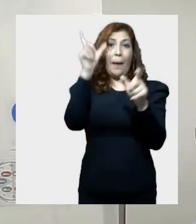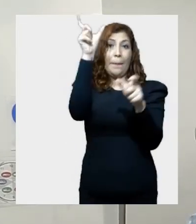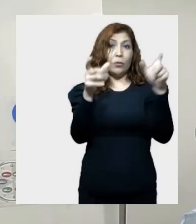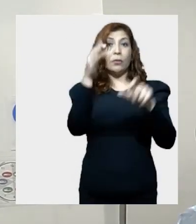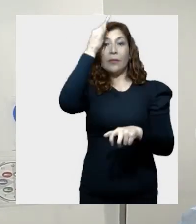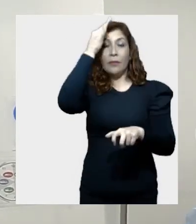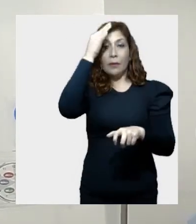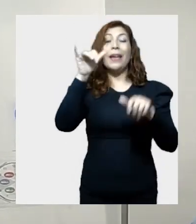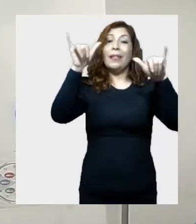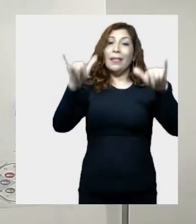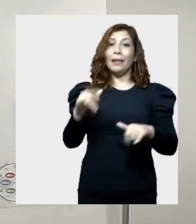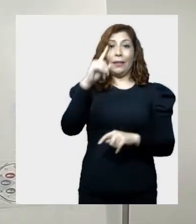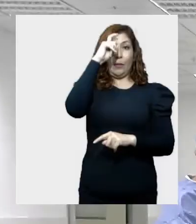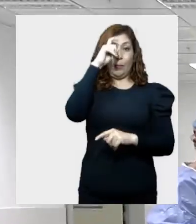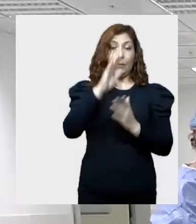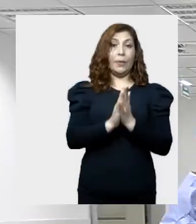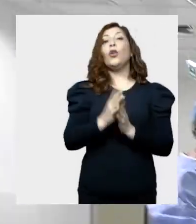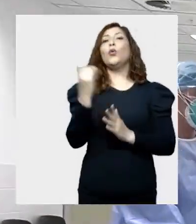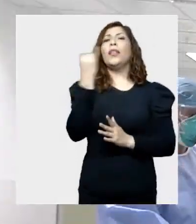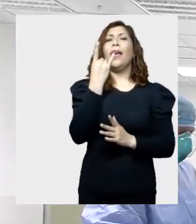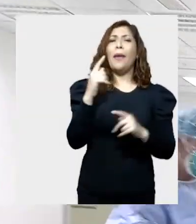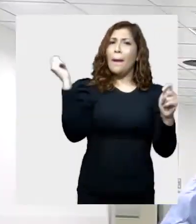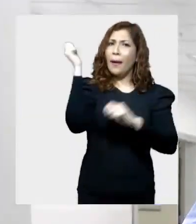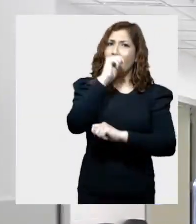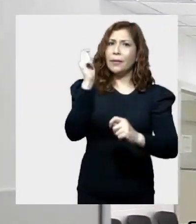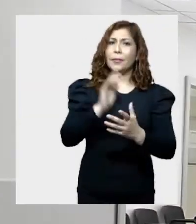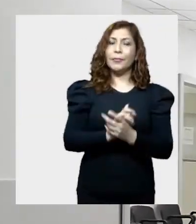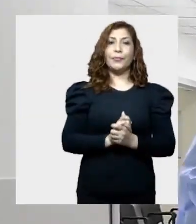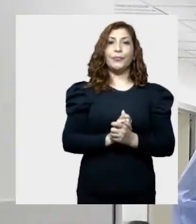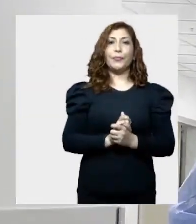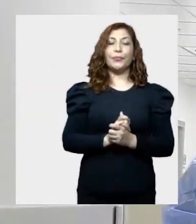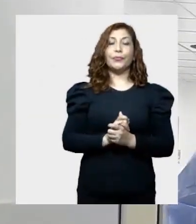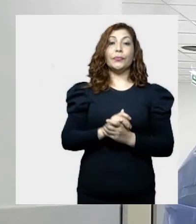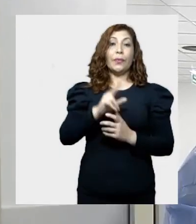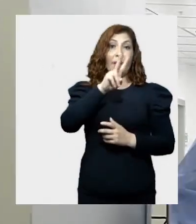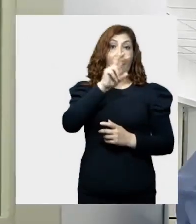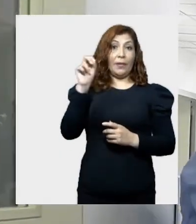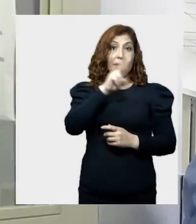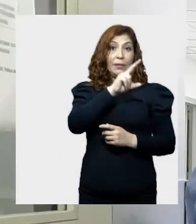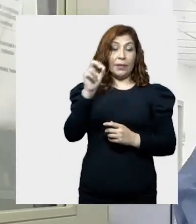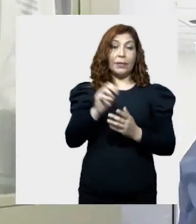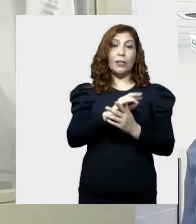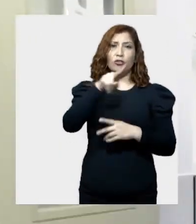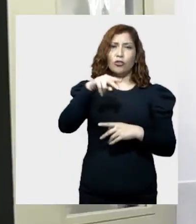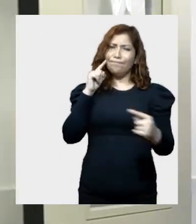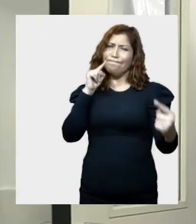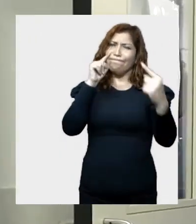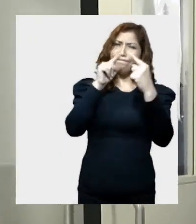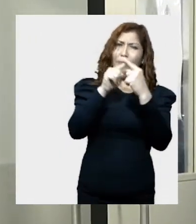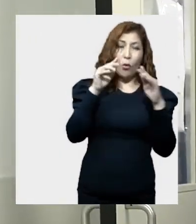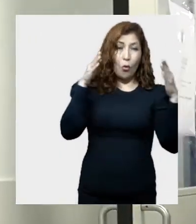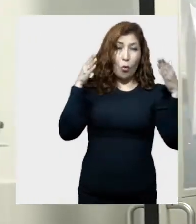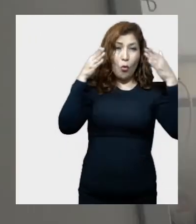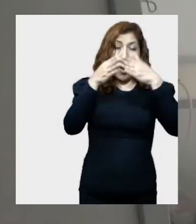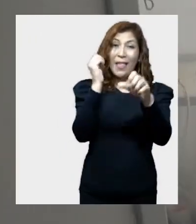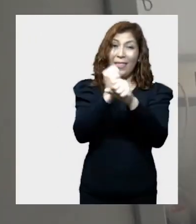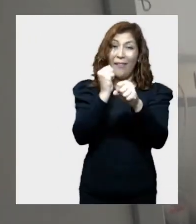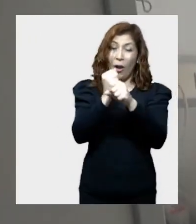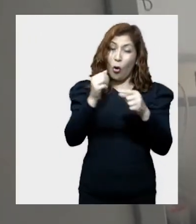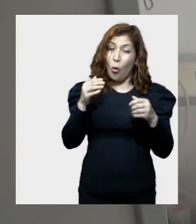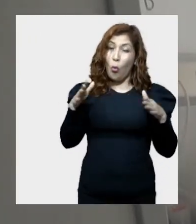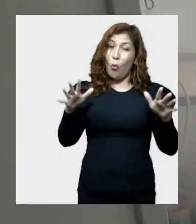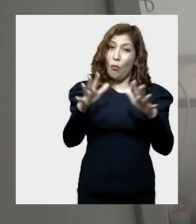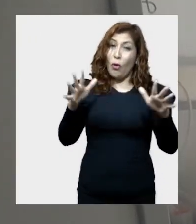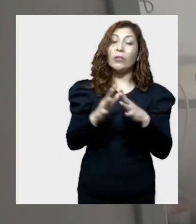pacientes hospitalizados en unidades críticas. En el 2020 hemos enfocado parte de nuestros esfuerzos en